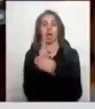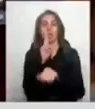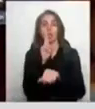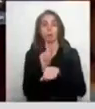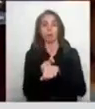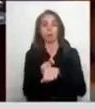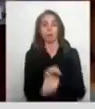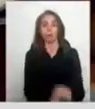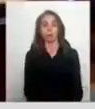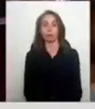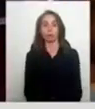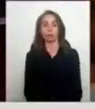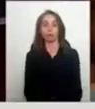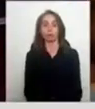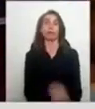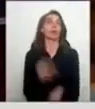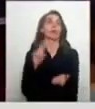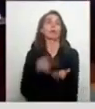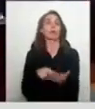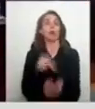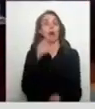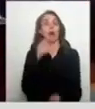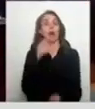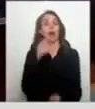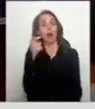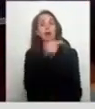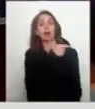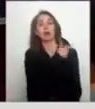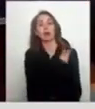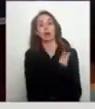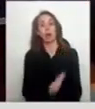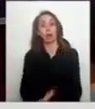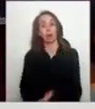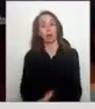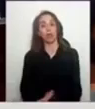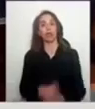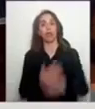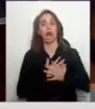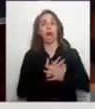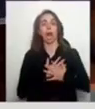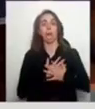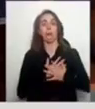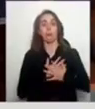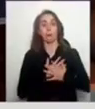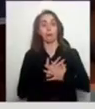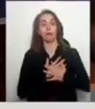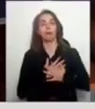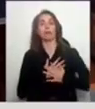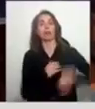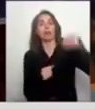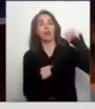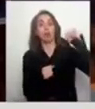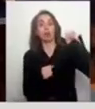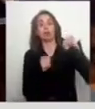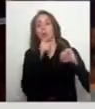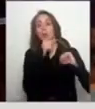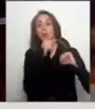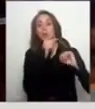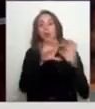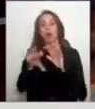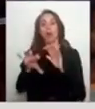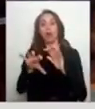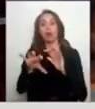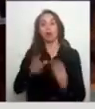es un verdadero descaro que este gobierno amante el comunismo cuestione con odio y violencia las declaraciones